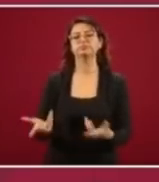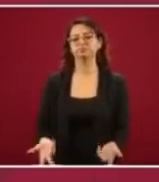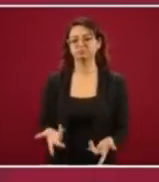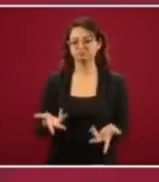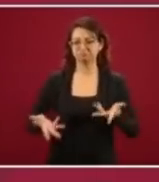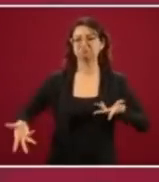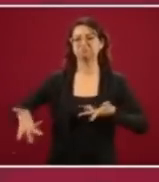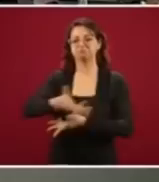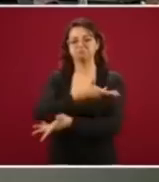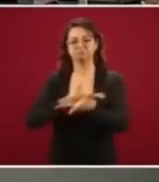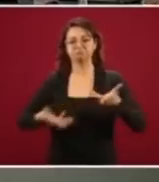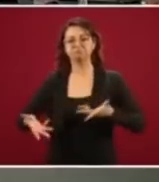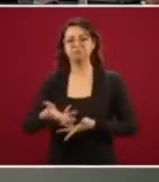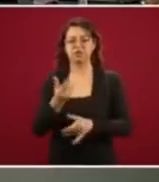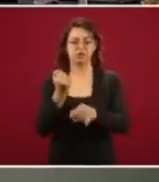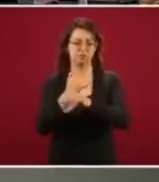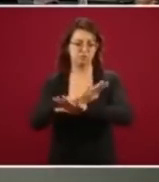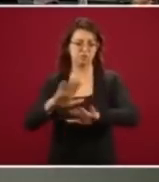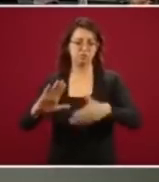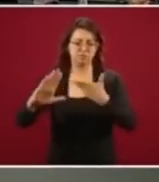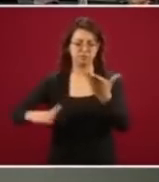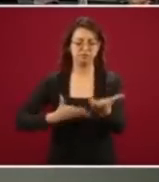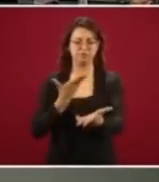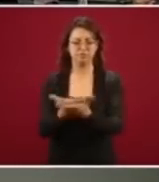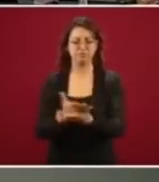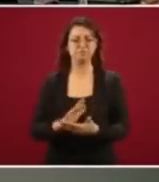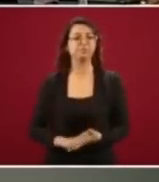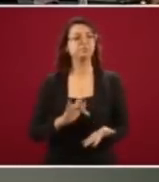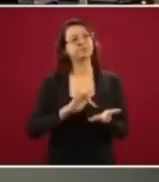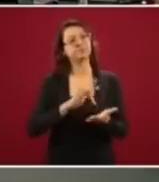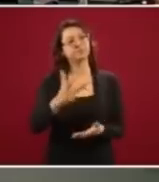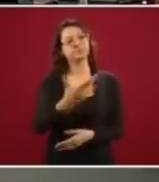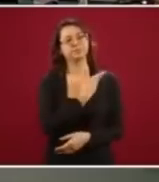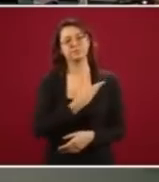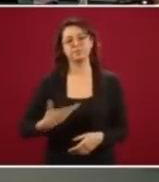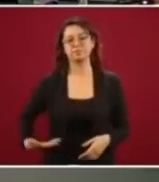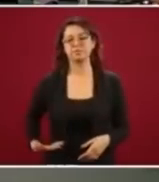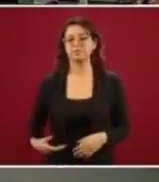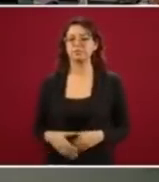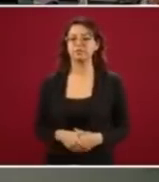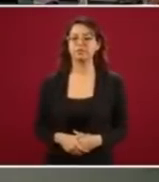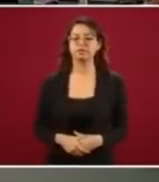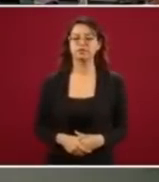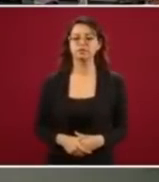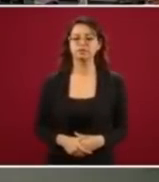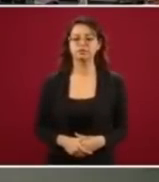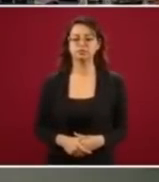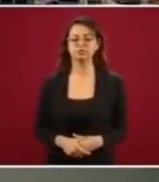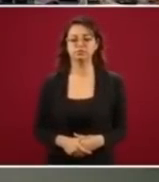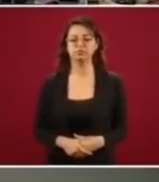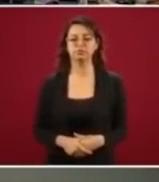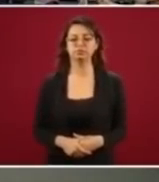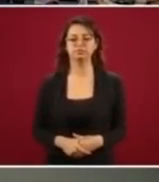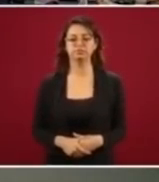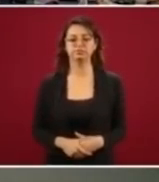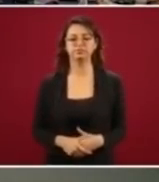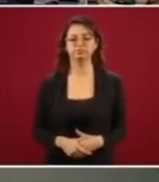escuchando, ¿no?, los planteamientos de ustedes. Gracias, presidente. Aprovechando el tema de vivienda.